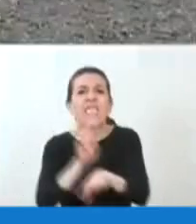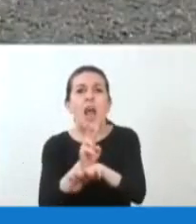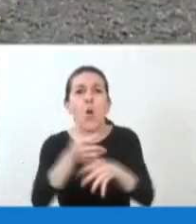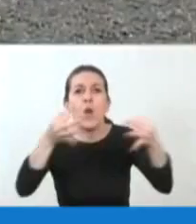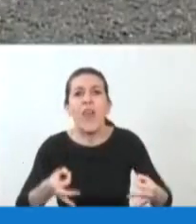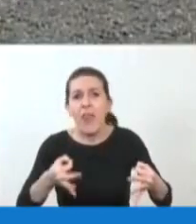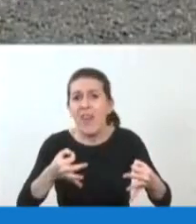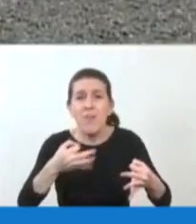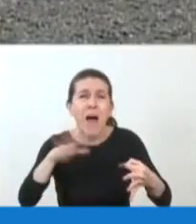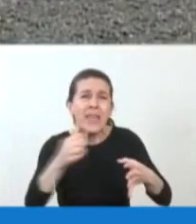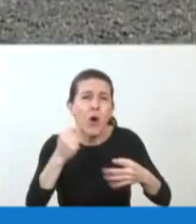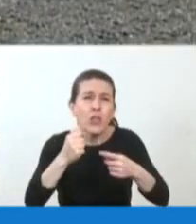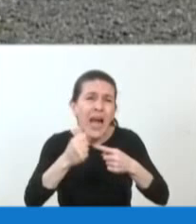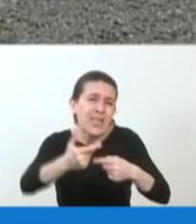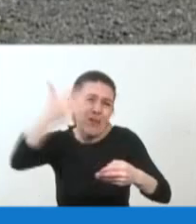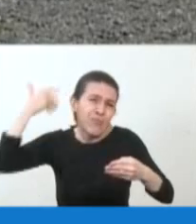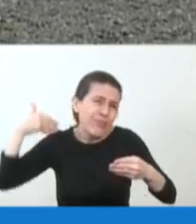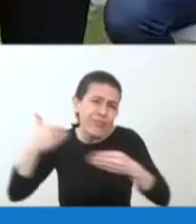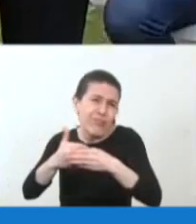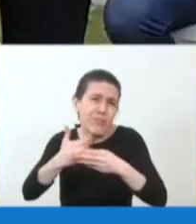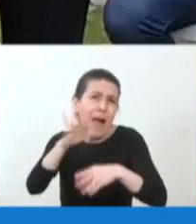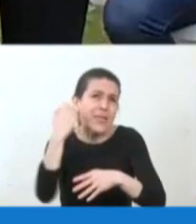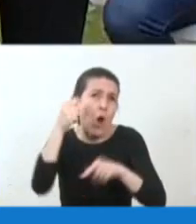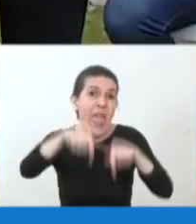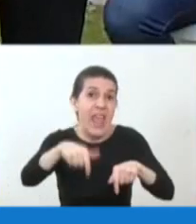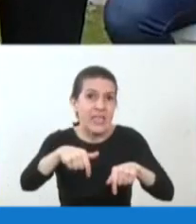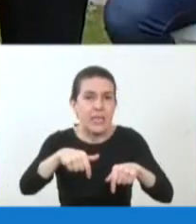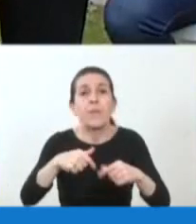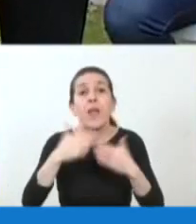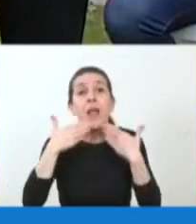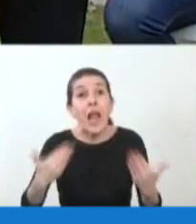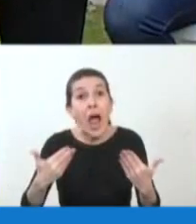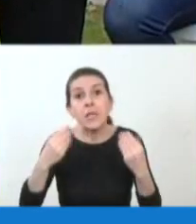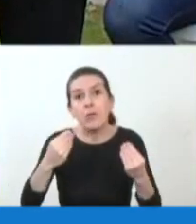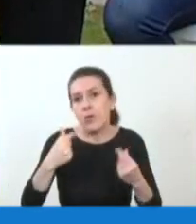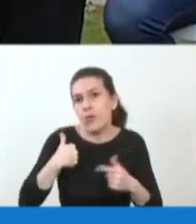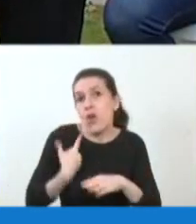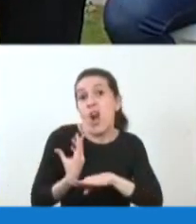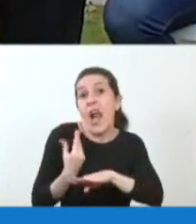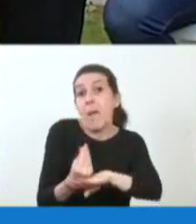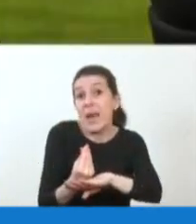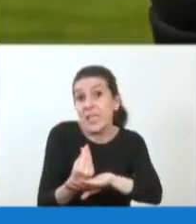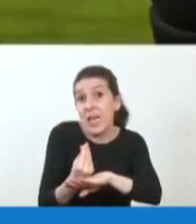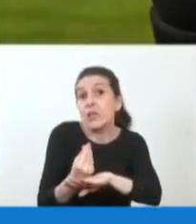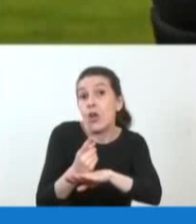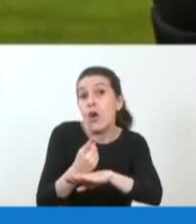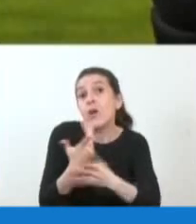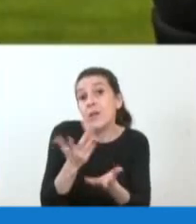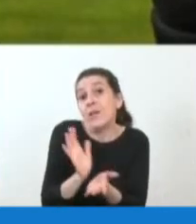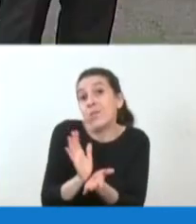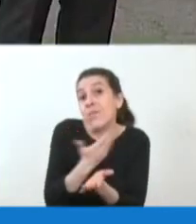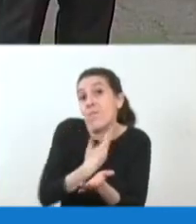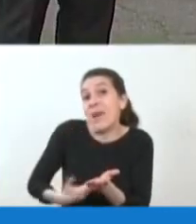últimos tiempos agradecerte por estar aquí en tu representación a nuestro presidente